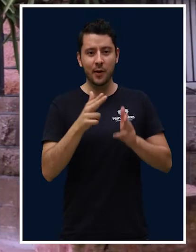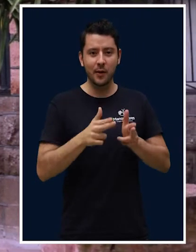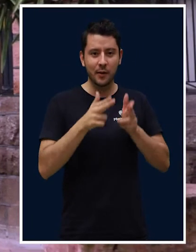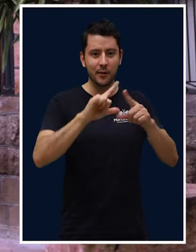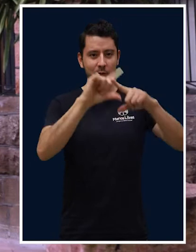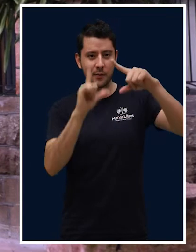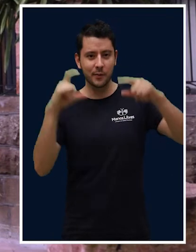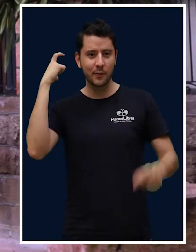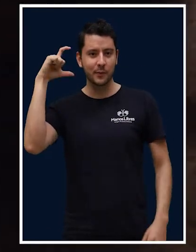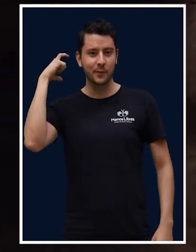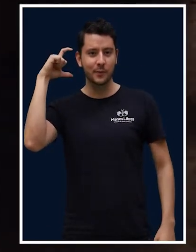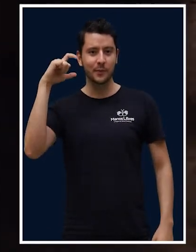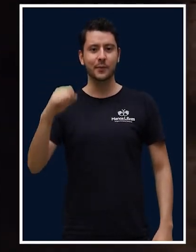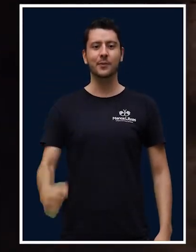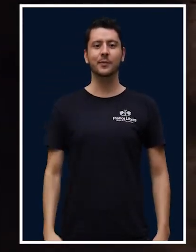en Querétaro.